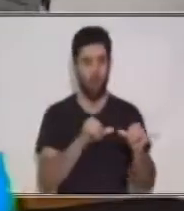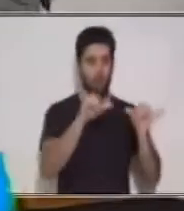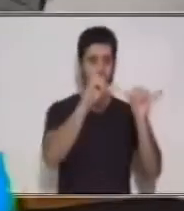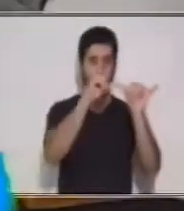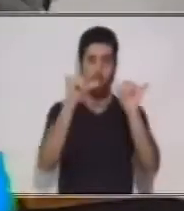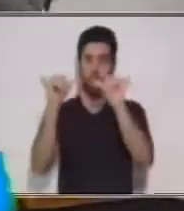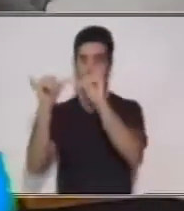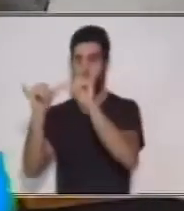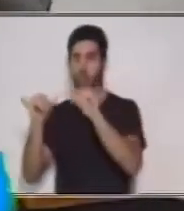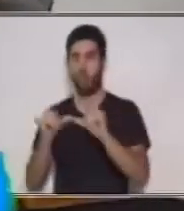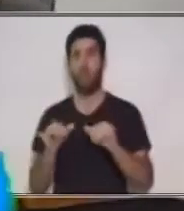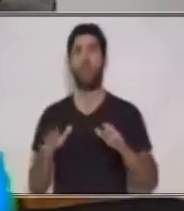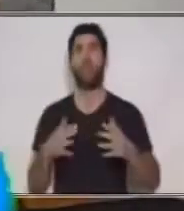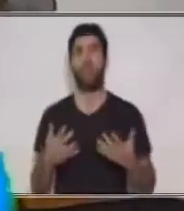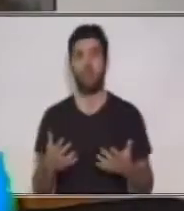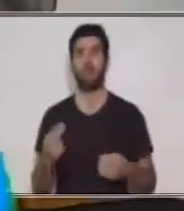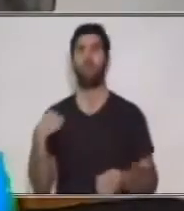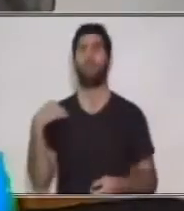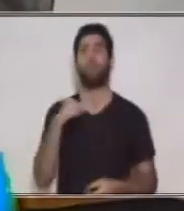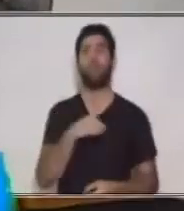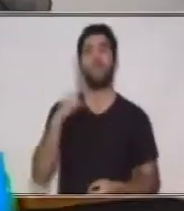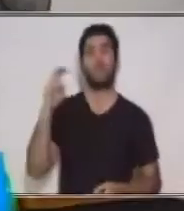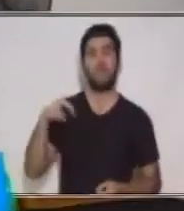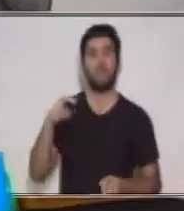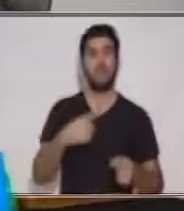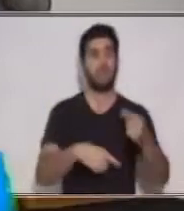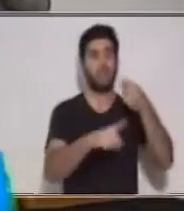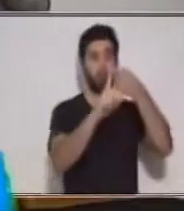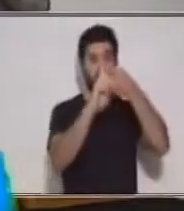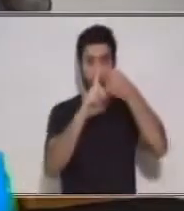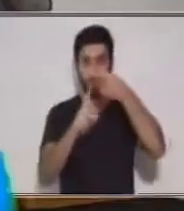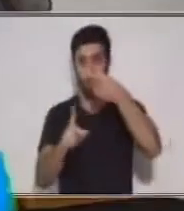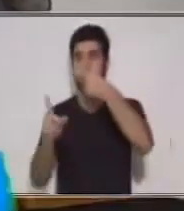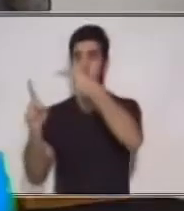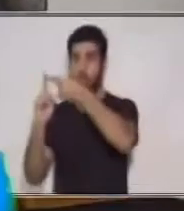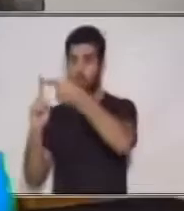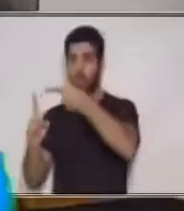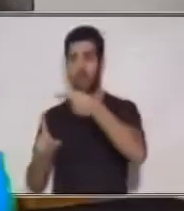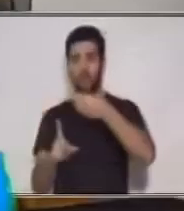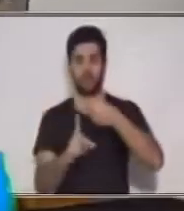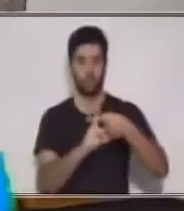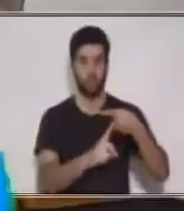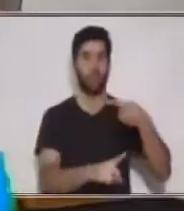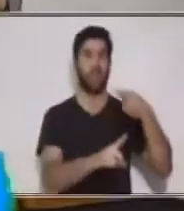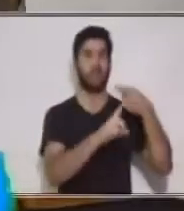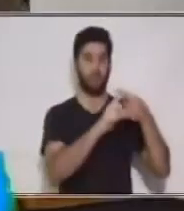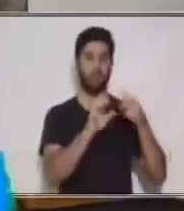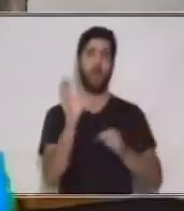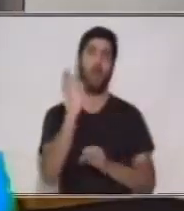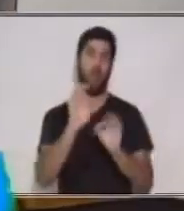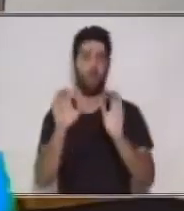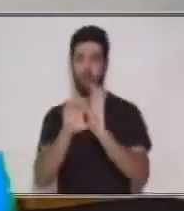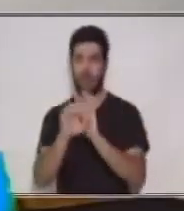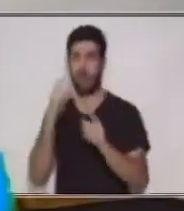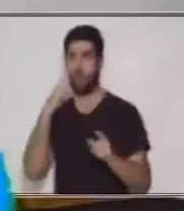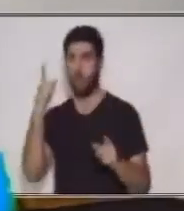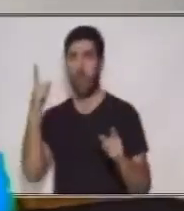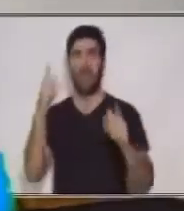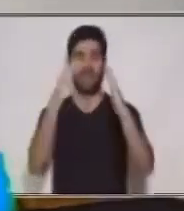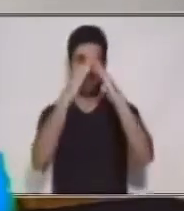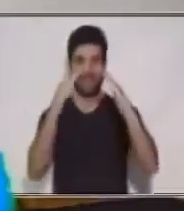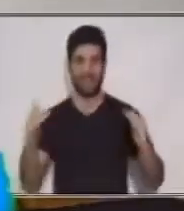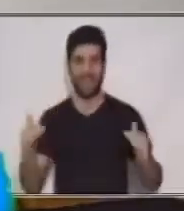que sumar todos los lados, el total de cada uno de los lados, ¿de